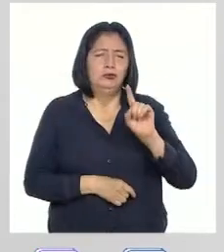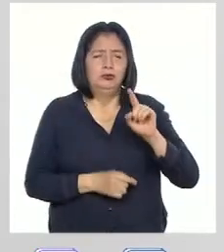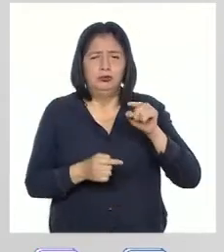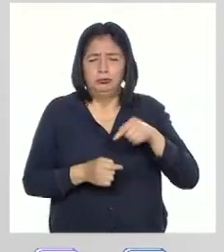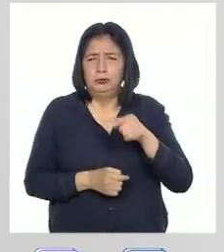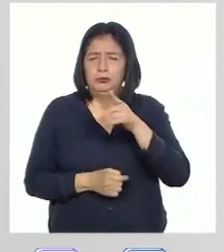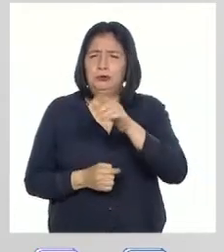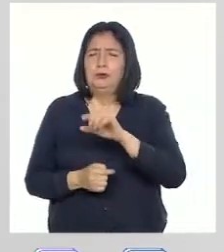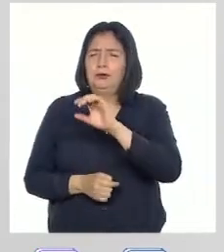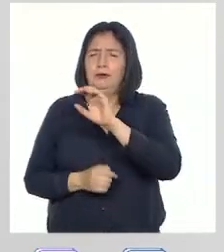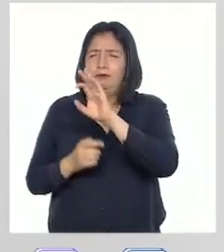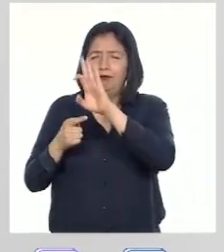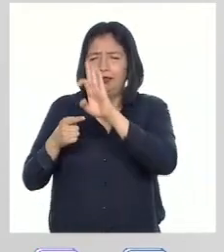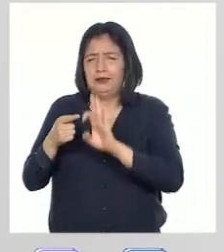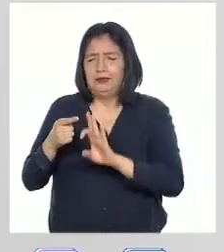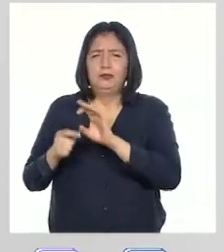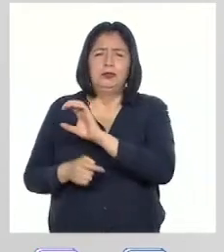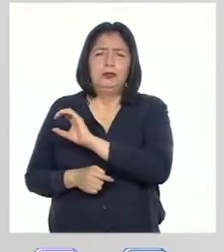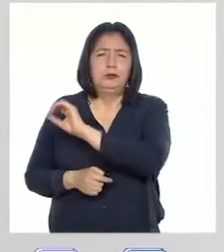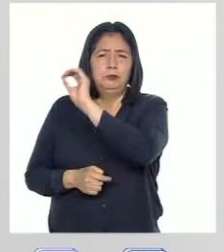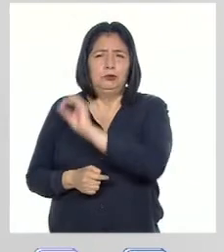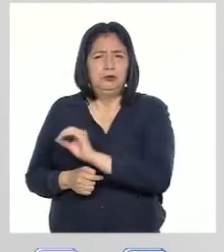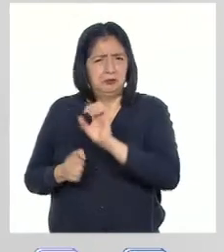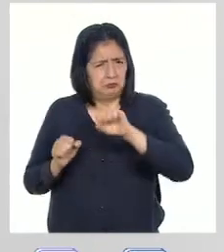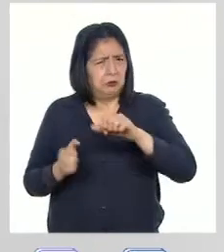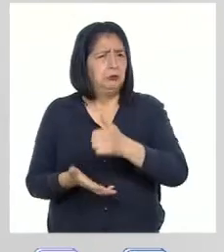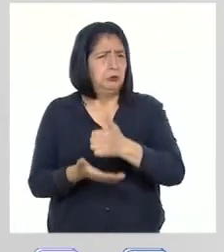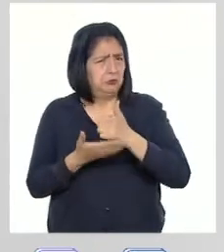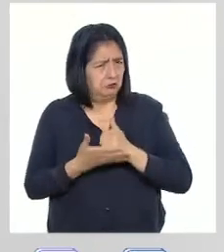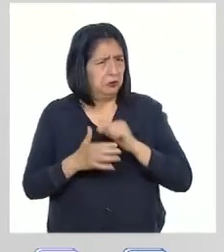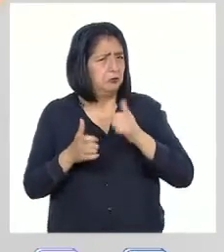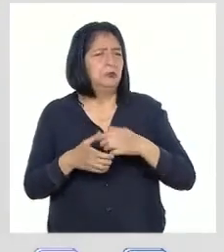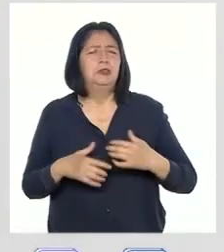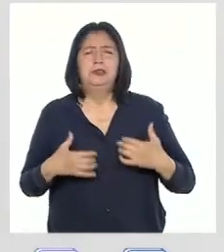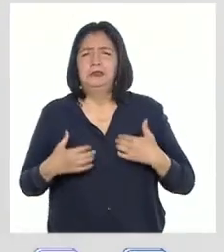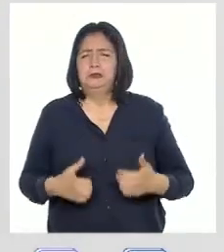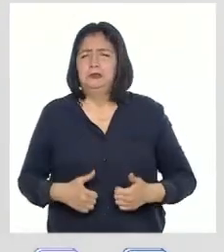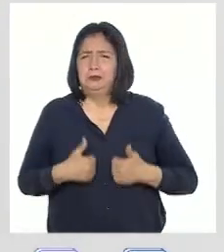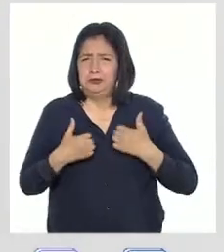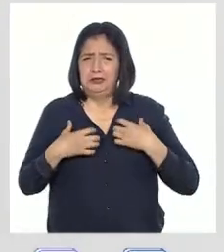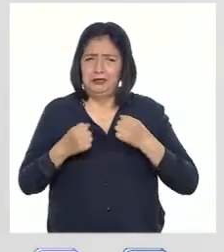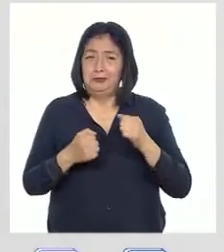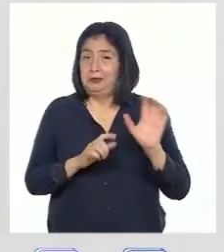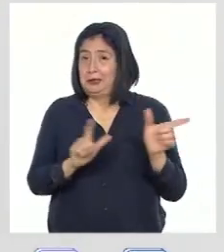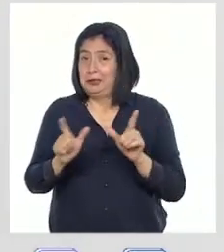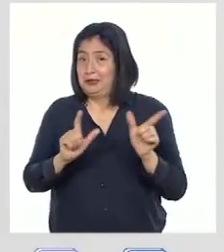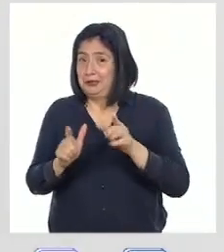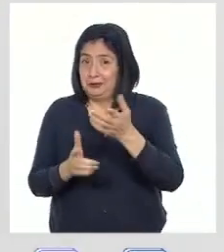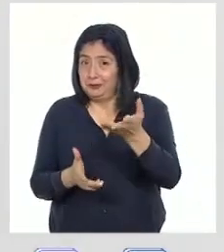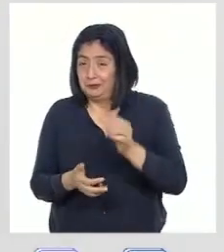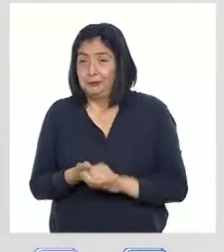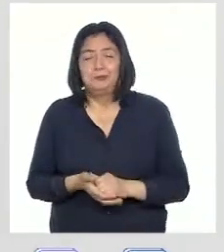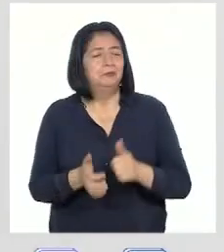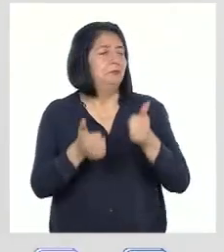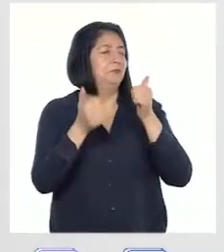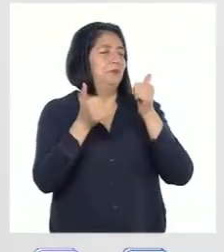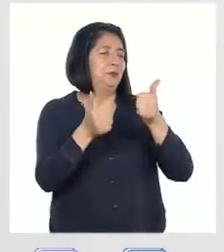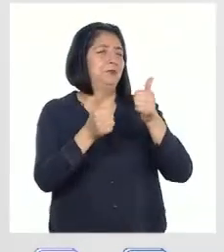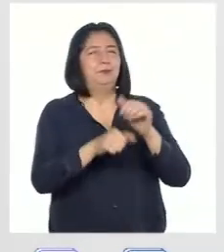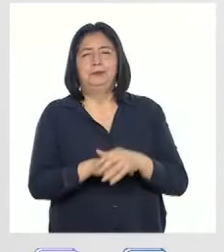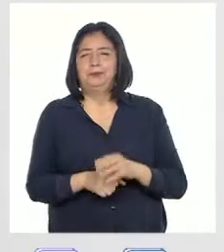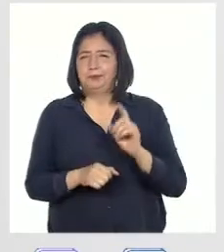y porcentajes puede ayudarnos a tener una vida más saludable. ¿Están listas y listos? ¡Muy